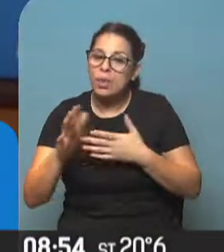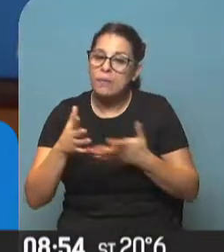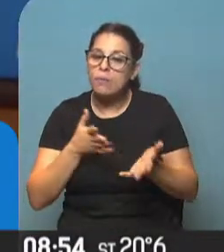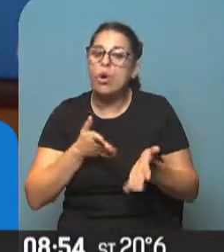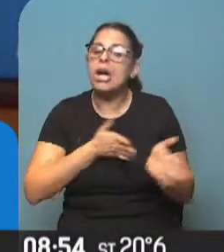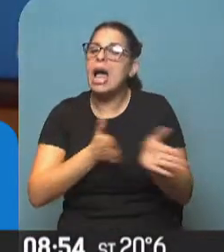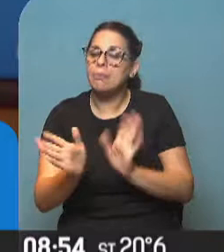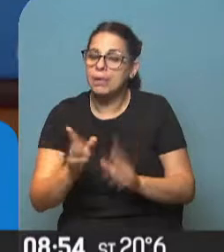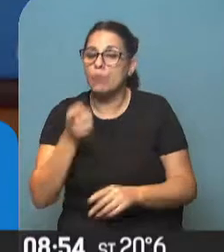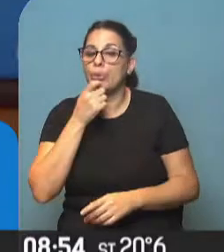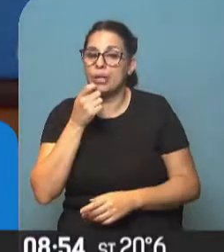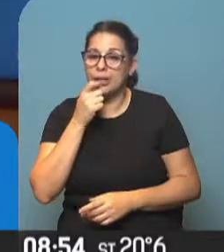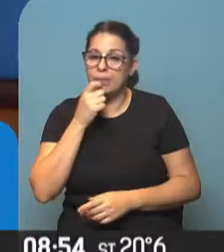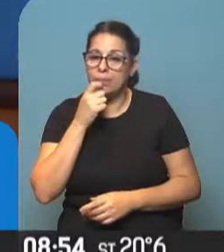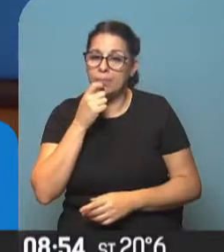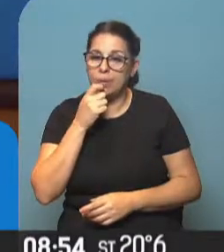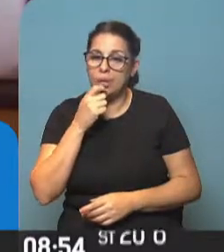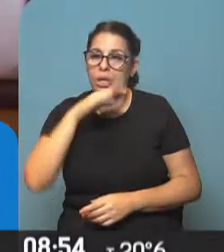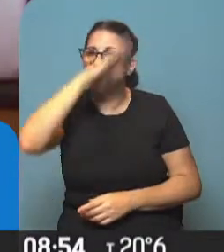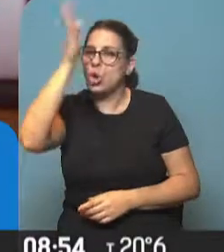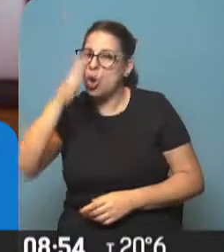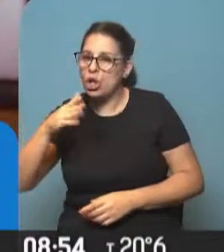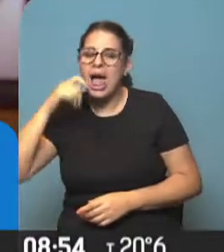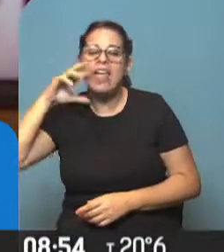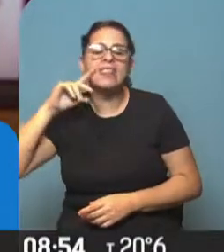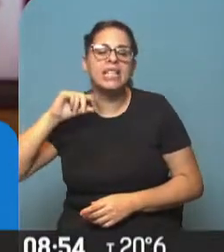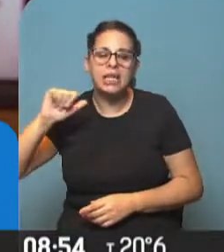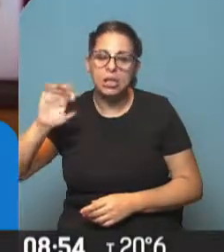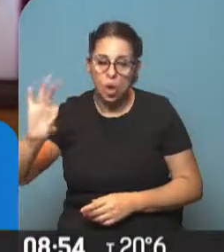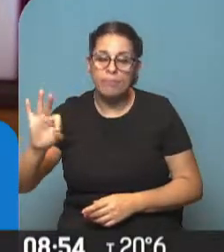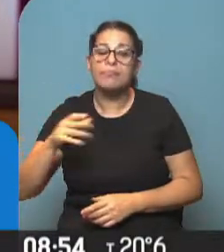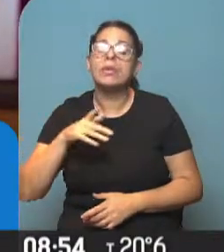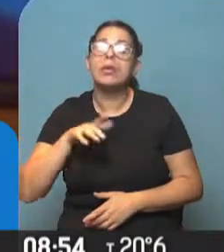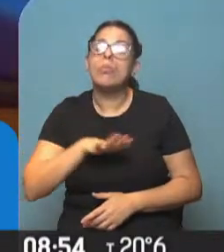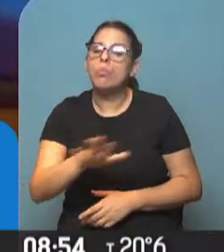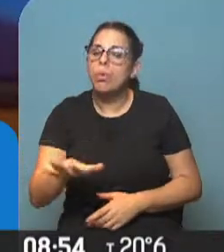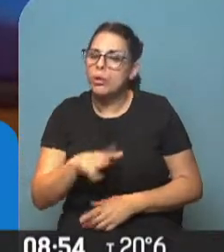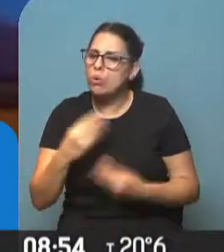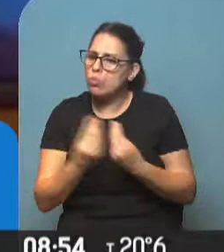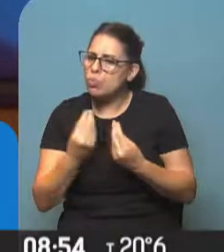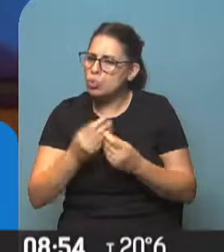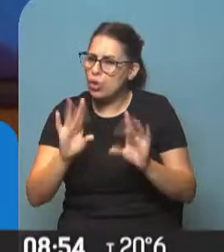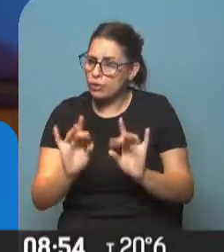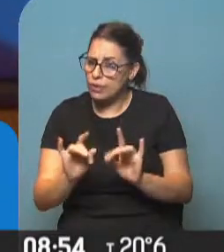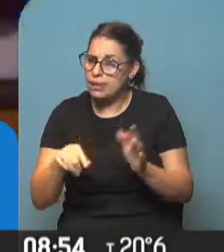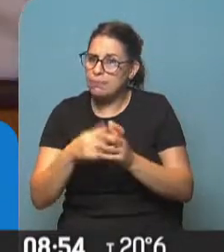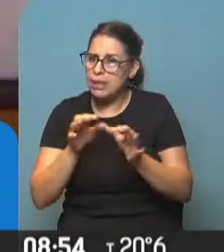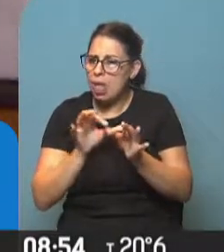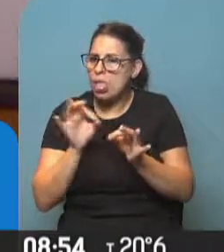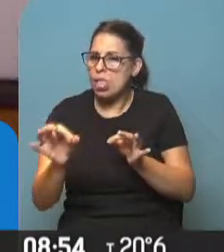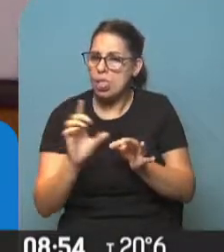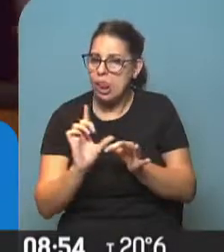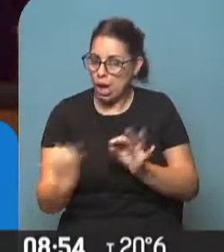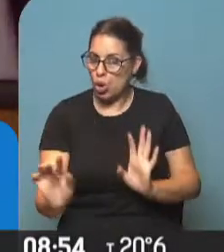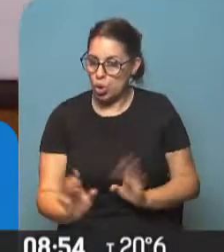por ejemplo en el corredor todo del nord andino no tenes poblaciones con muchas dificultades pero muy aisladas donde se